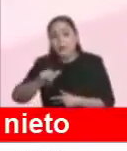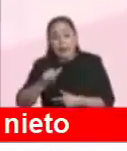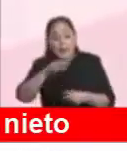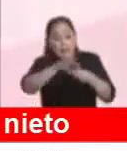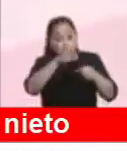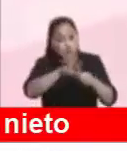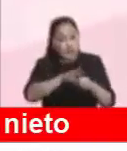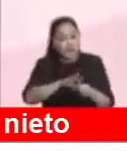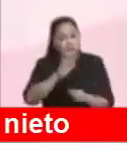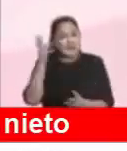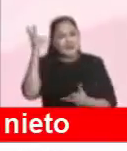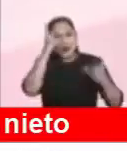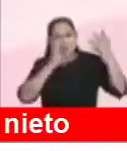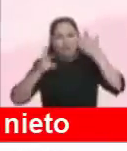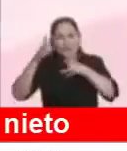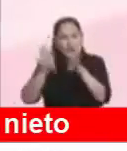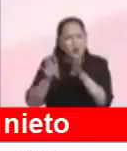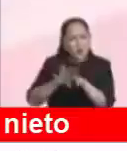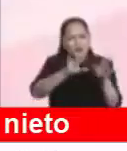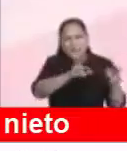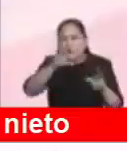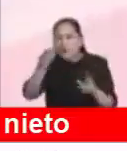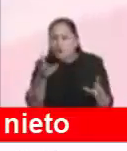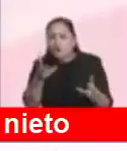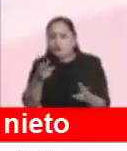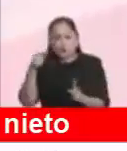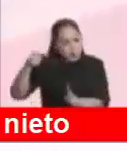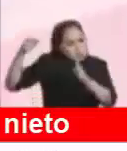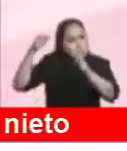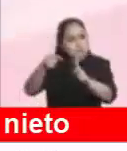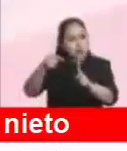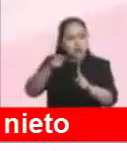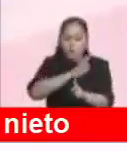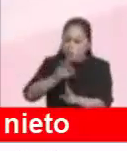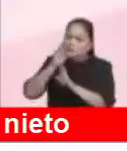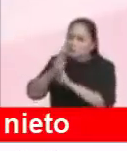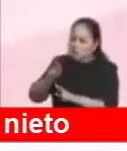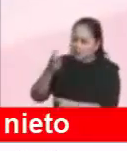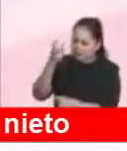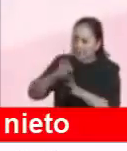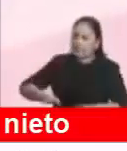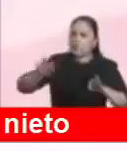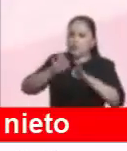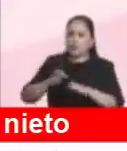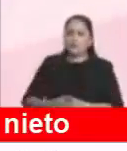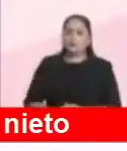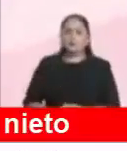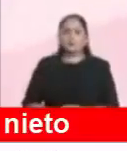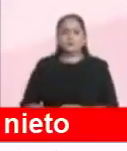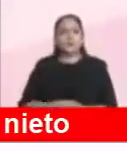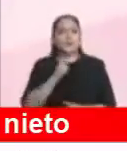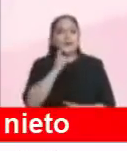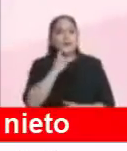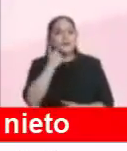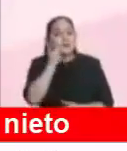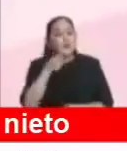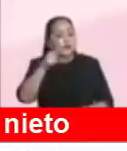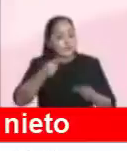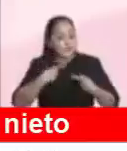organización creada en cuanto a la forma del debate para que Andrés Manuel no pudiera